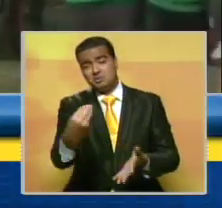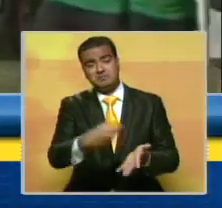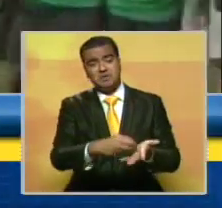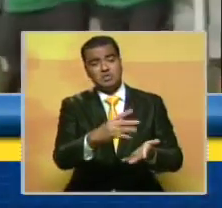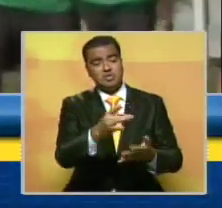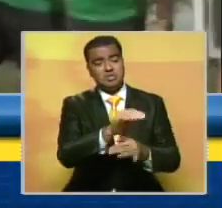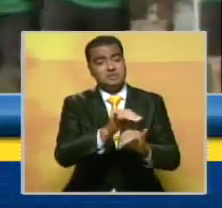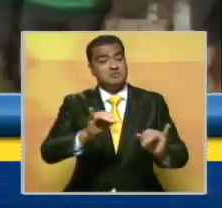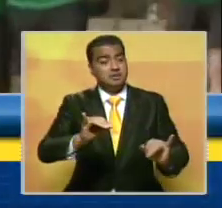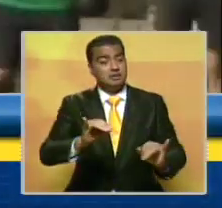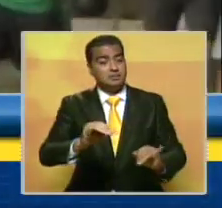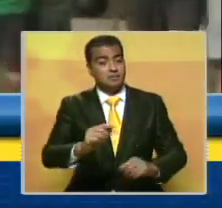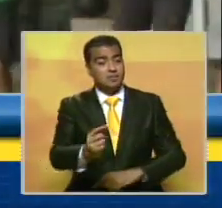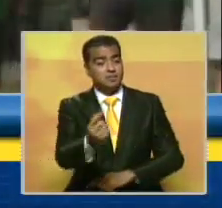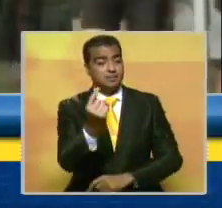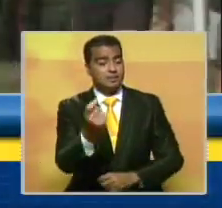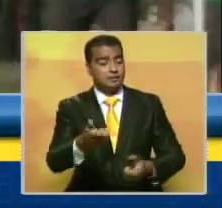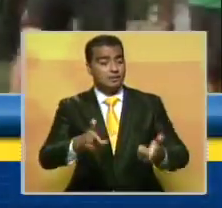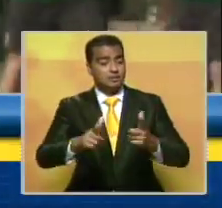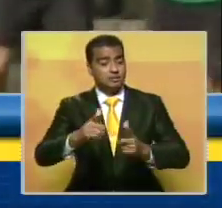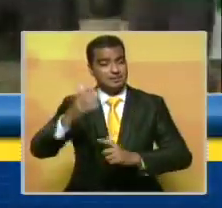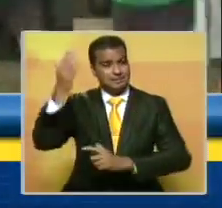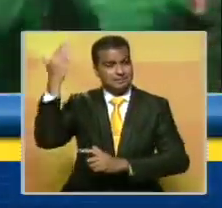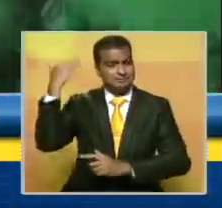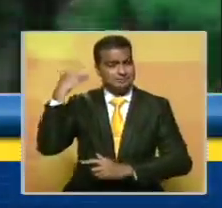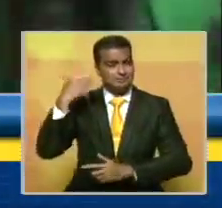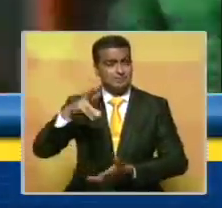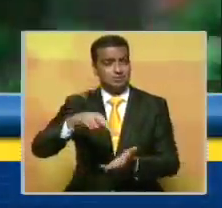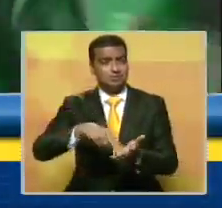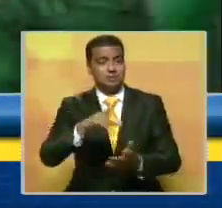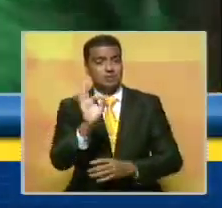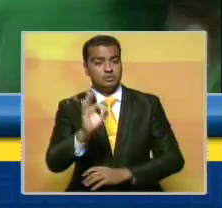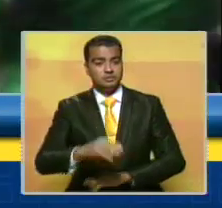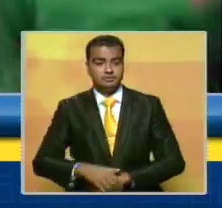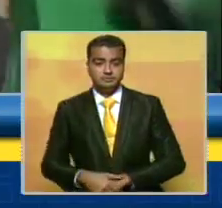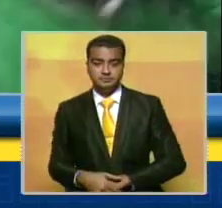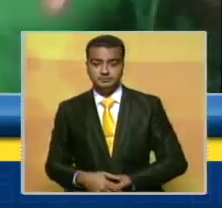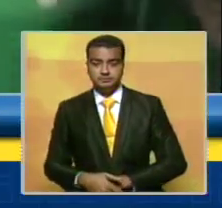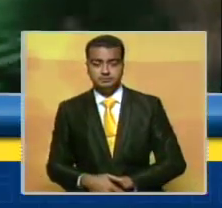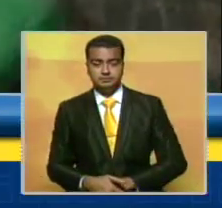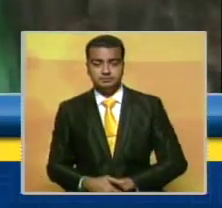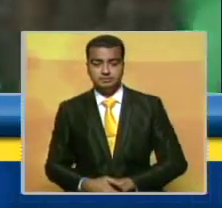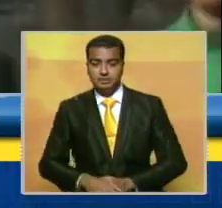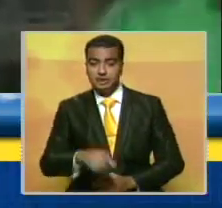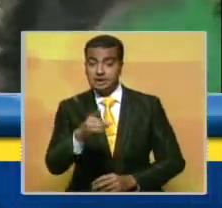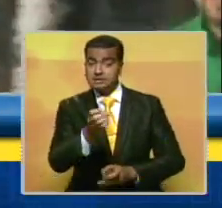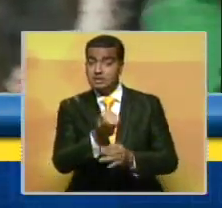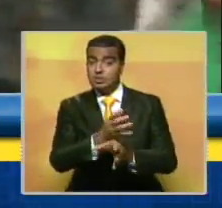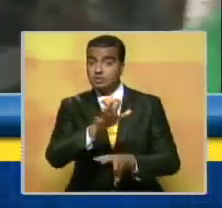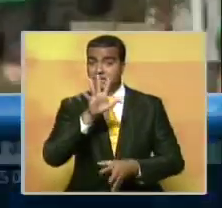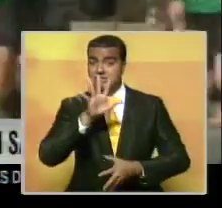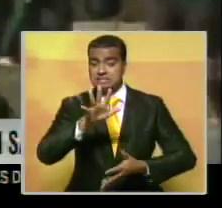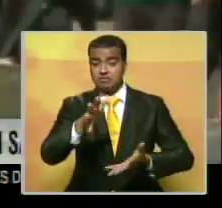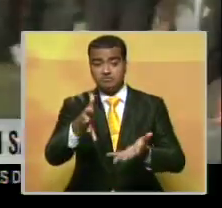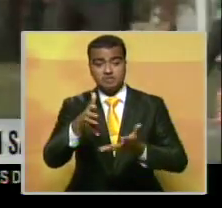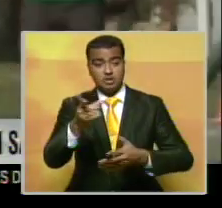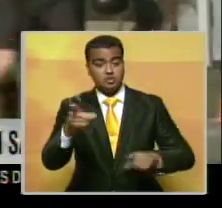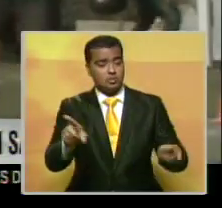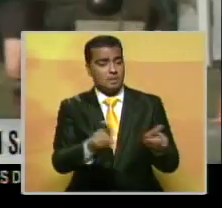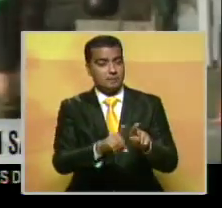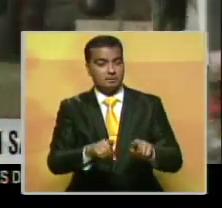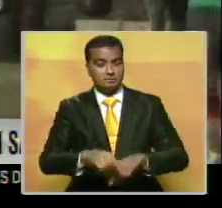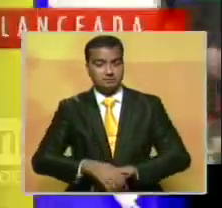octavos de final del torneo por primera vez desde el año 2009. El Atlético de Madrid acumula en esta edición de Champions 5 victorias y un